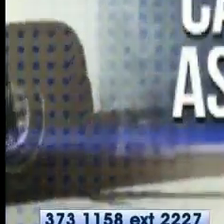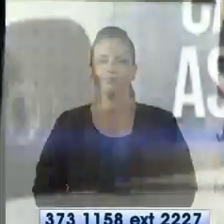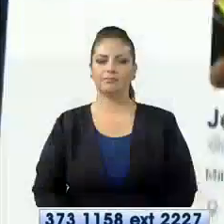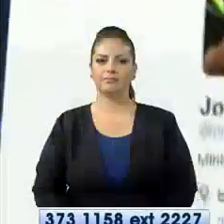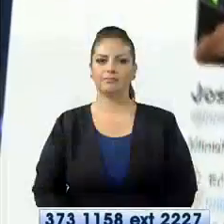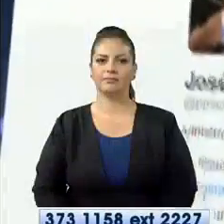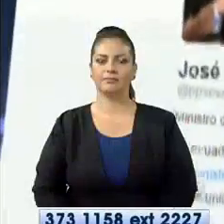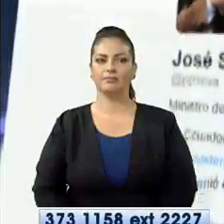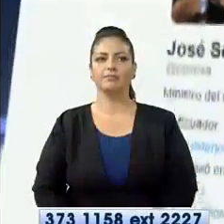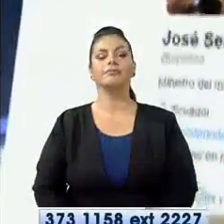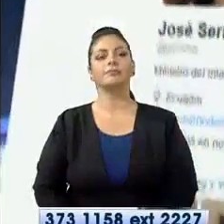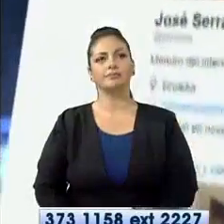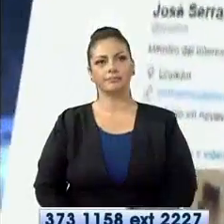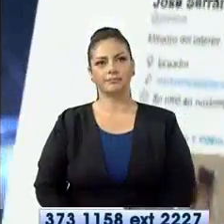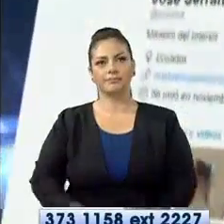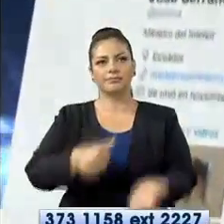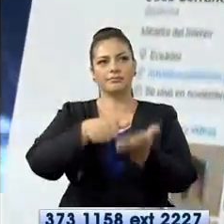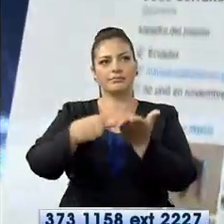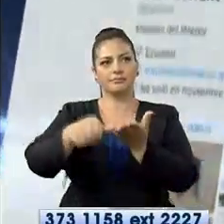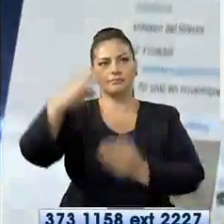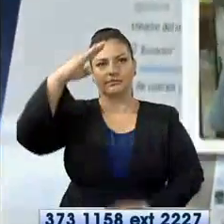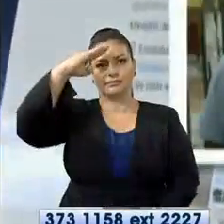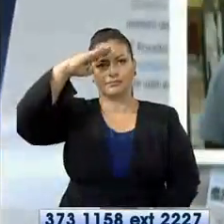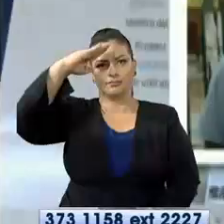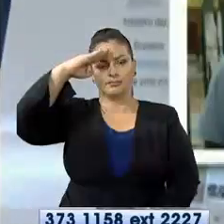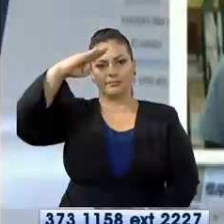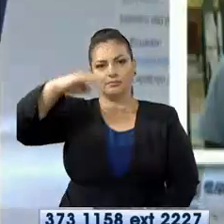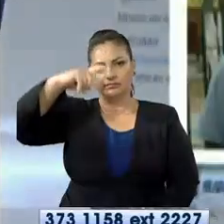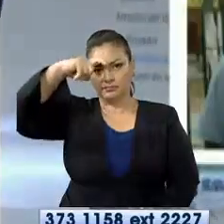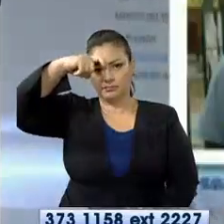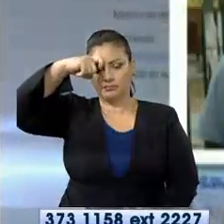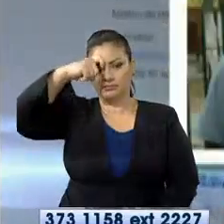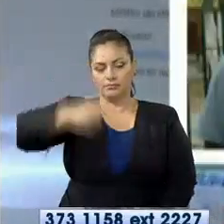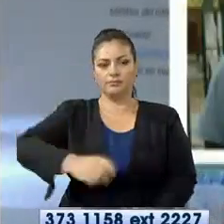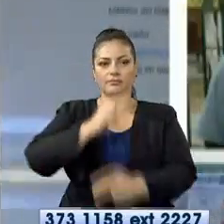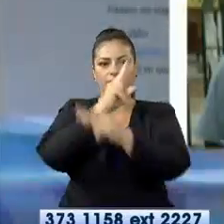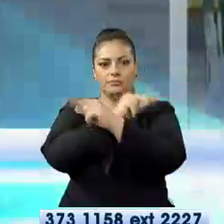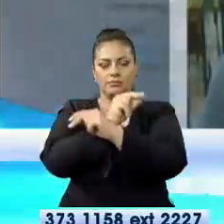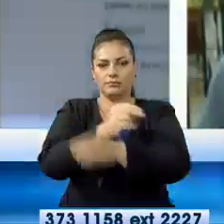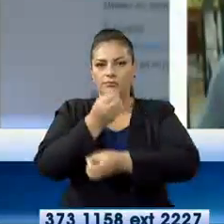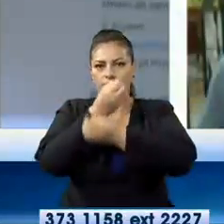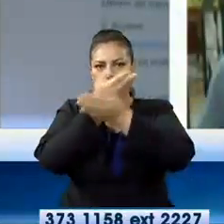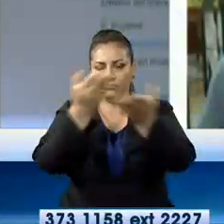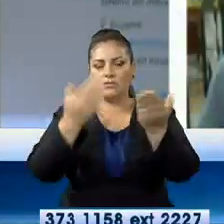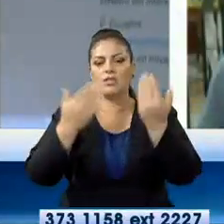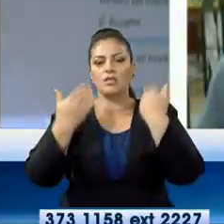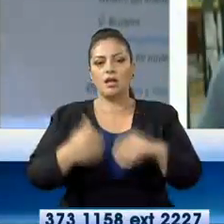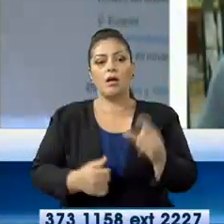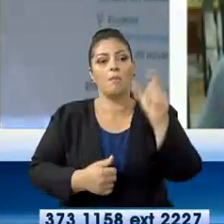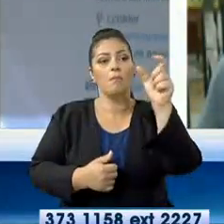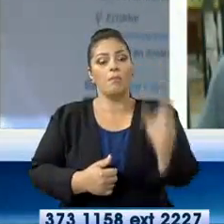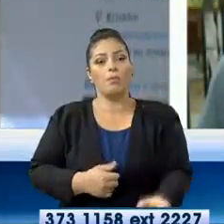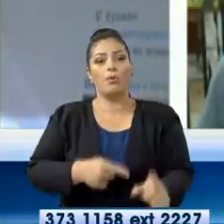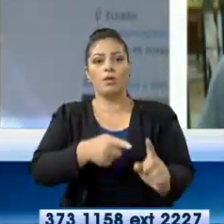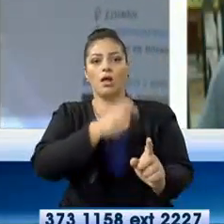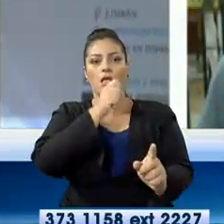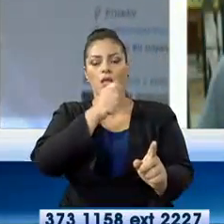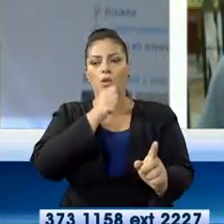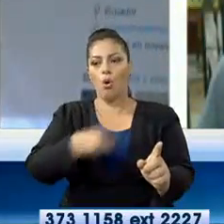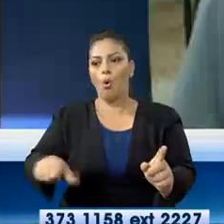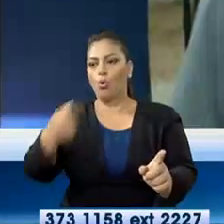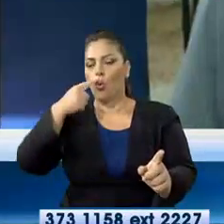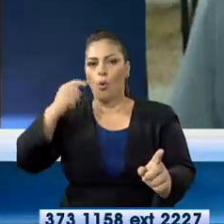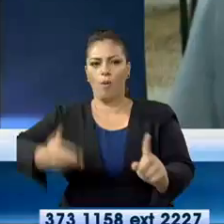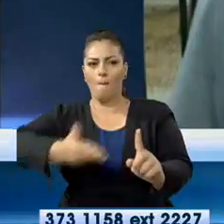En la cuenta de Twitter donde el ministro del Interior, José Serrano, dio a conocer la detención del presunto asesino del periodista Robert